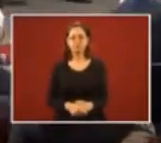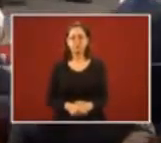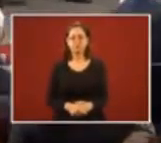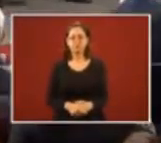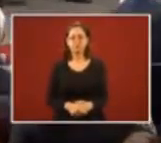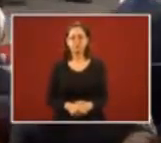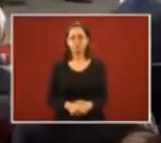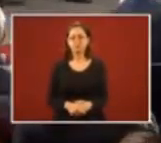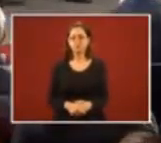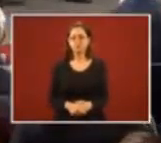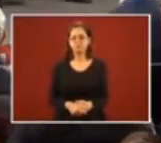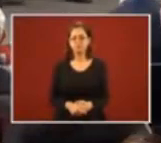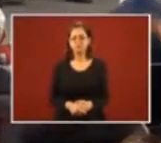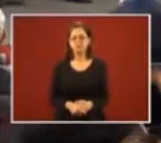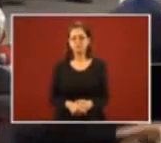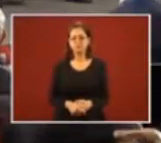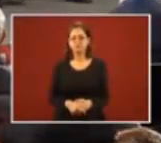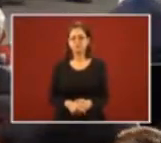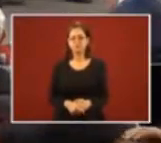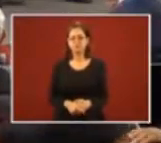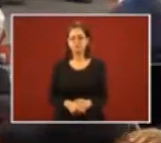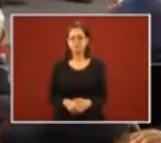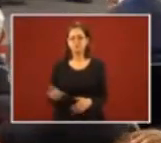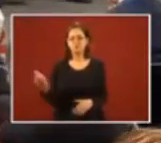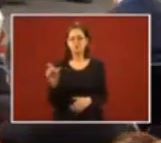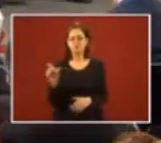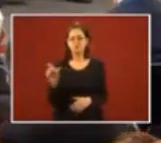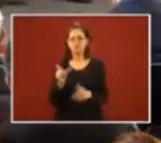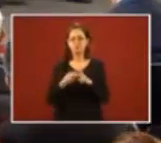¿A partir de cuándo son los casos?